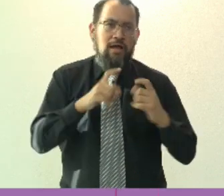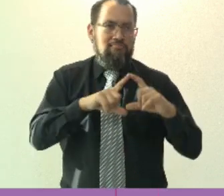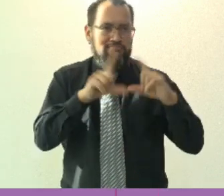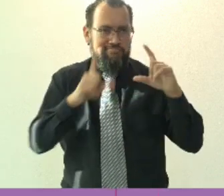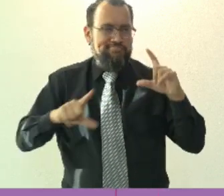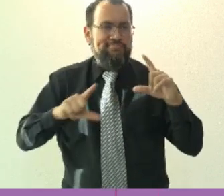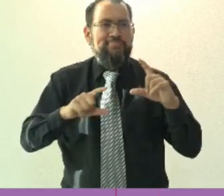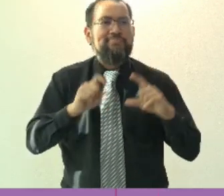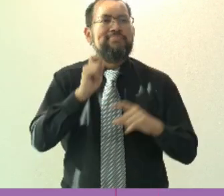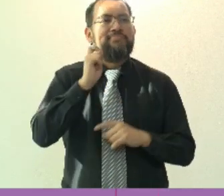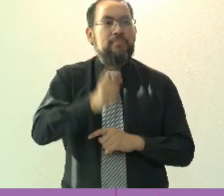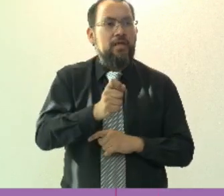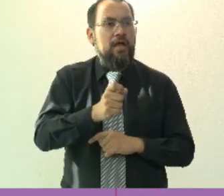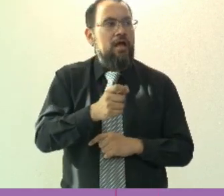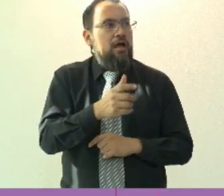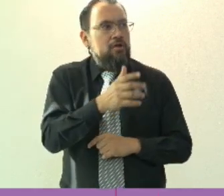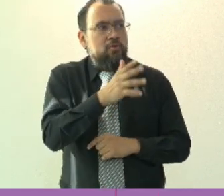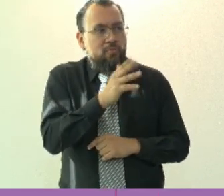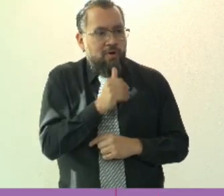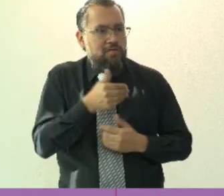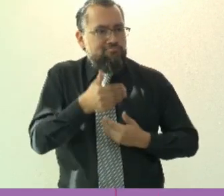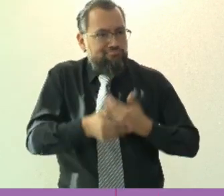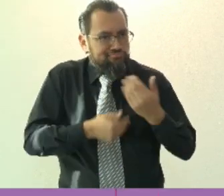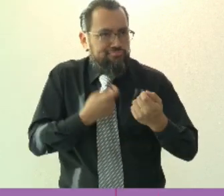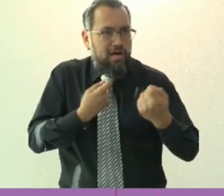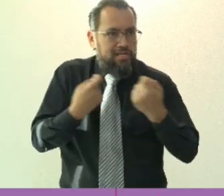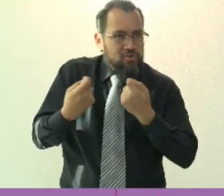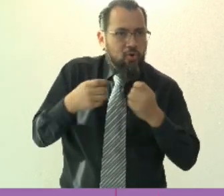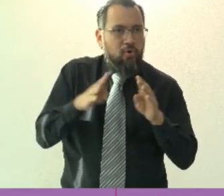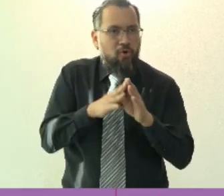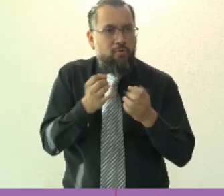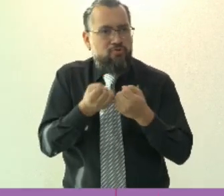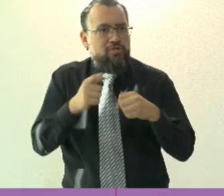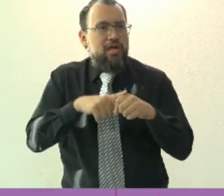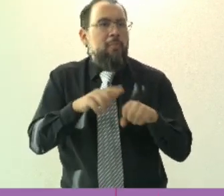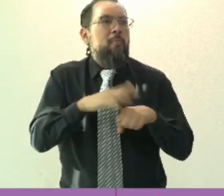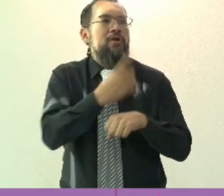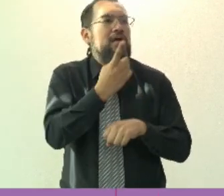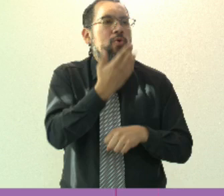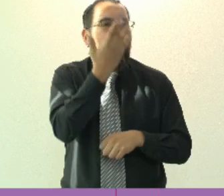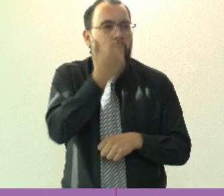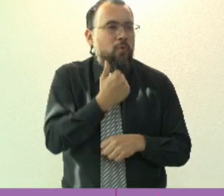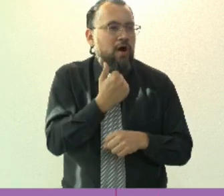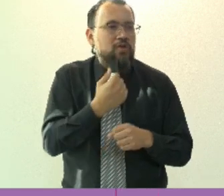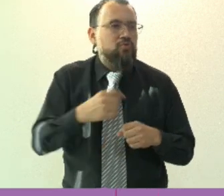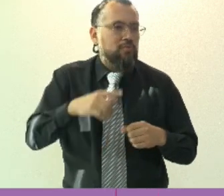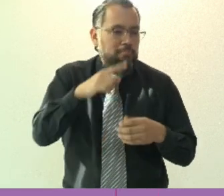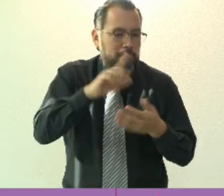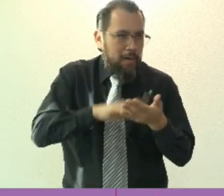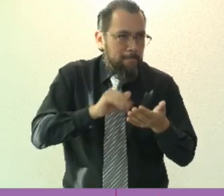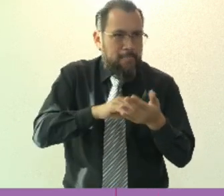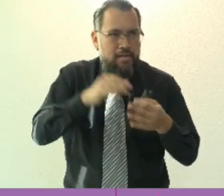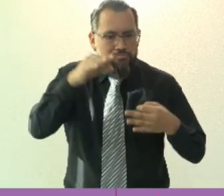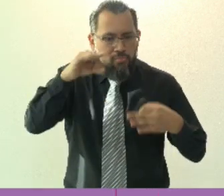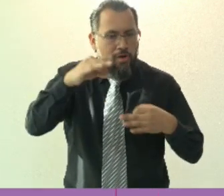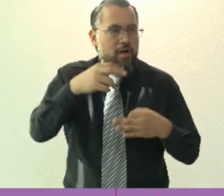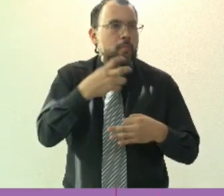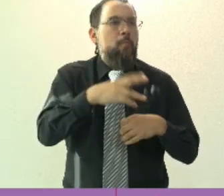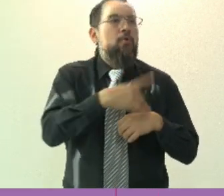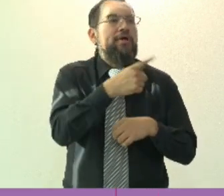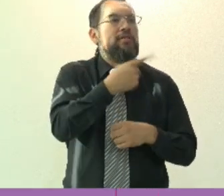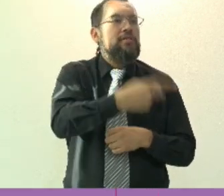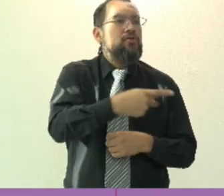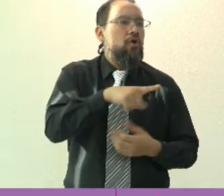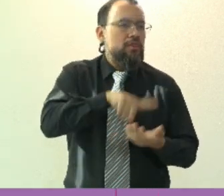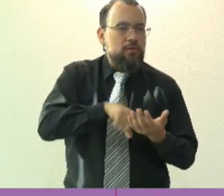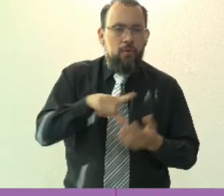de la posibilidad de poder construir gestión social por no tener documentos al alcance, porque los gobiernos no tenían capacidad de poder procesar